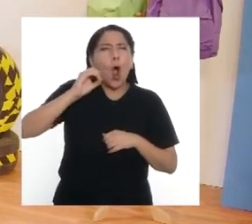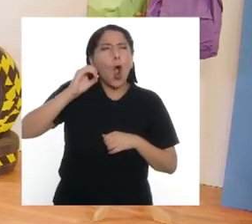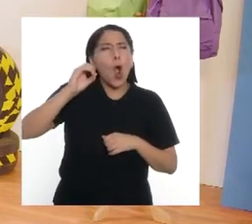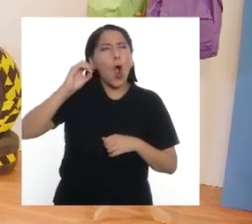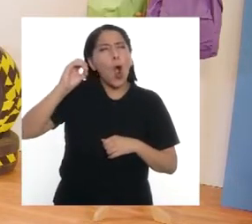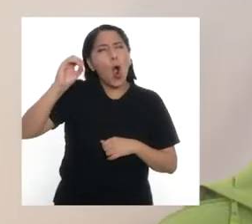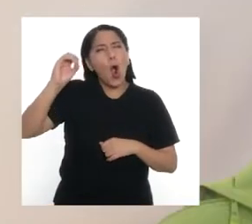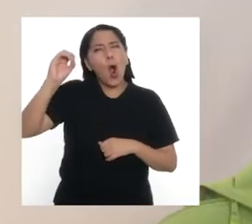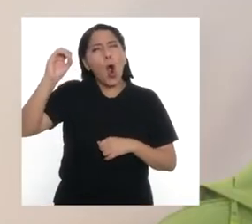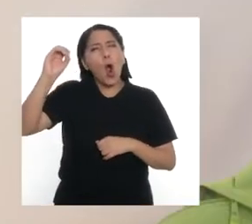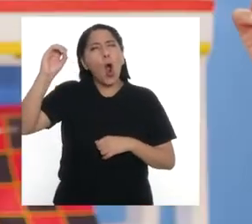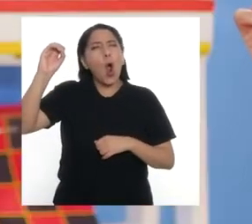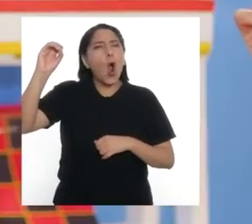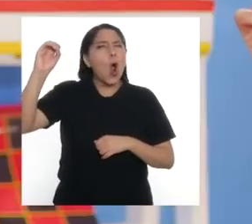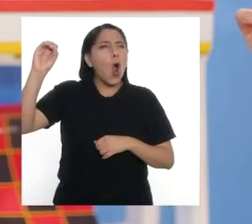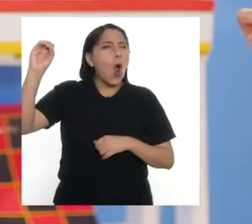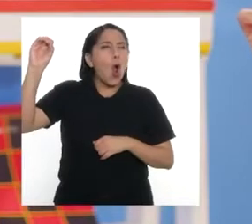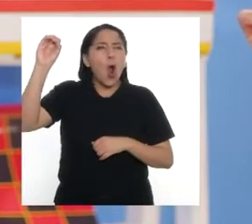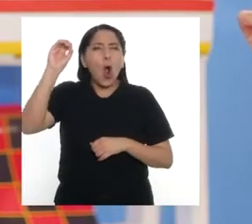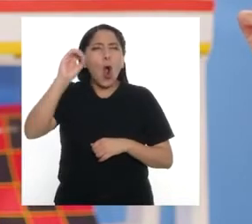pronunciación. O.